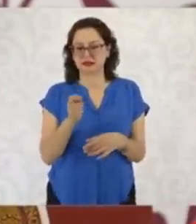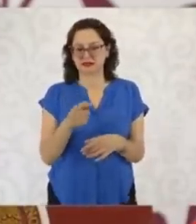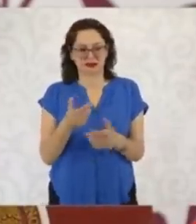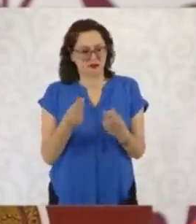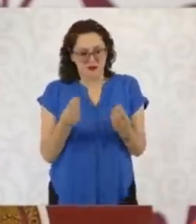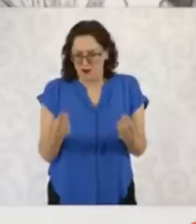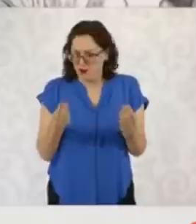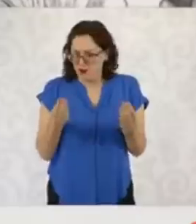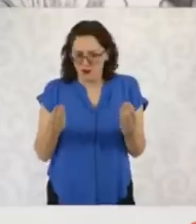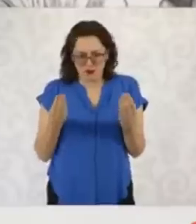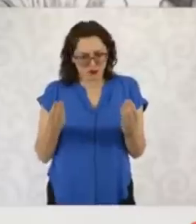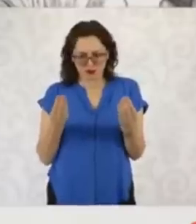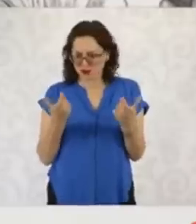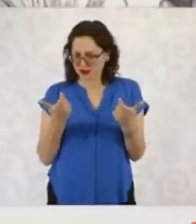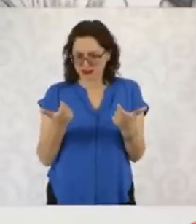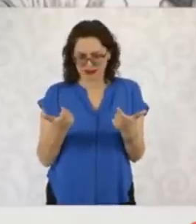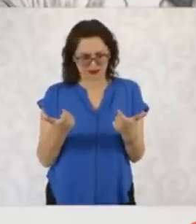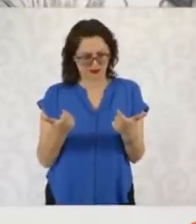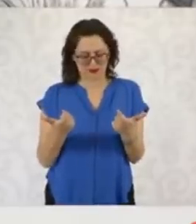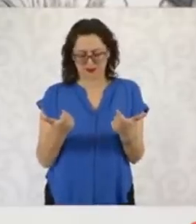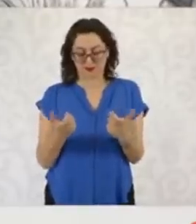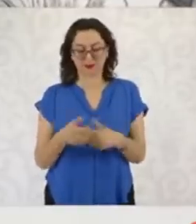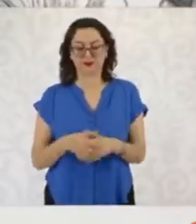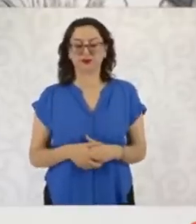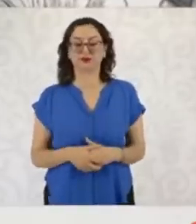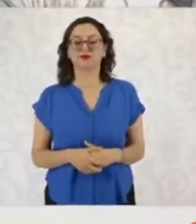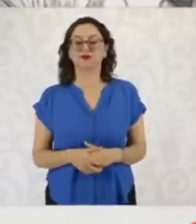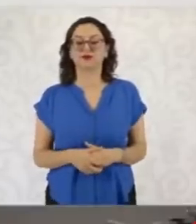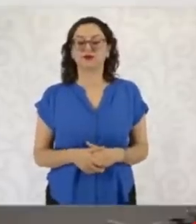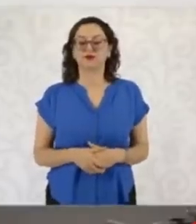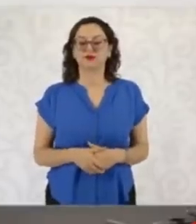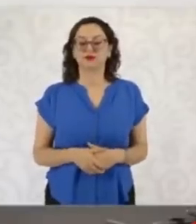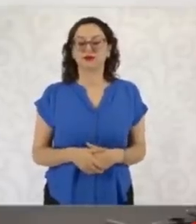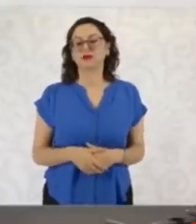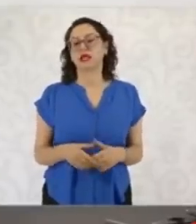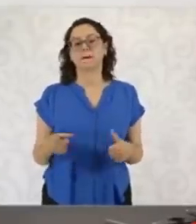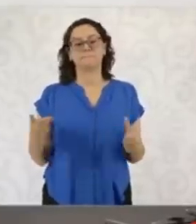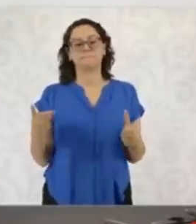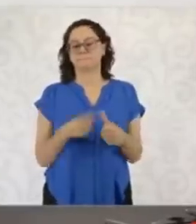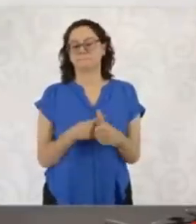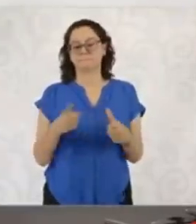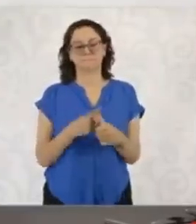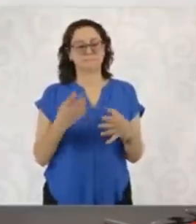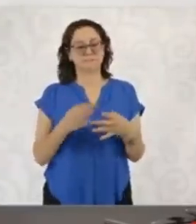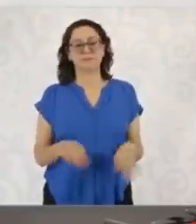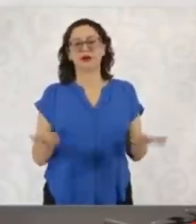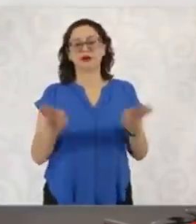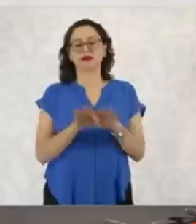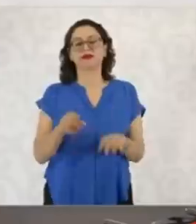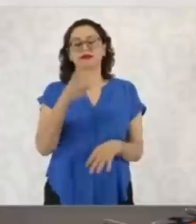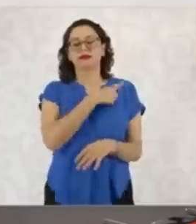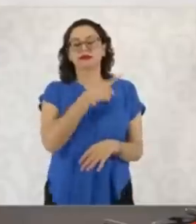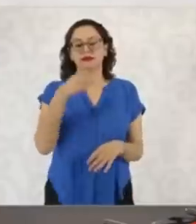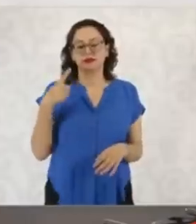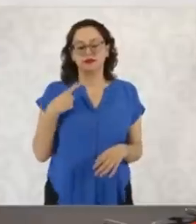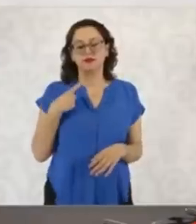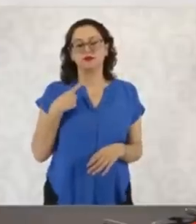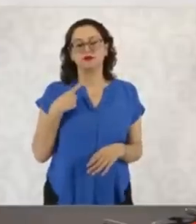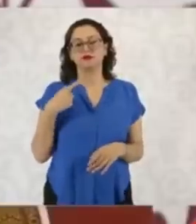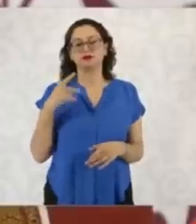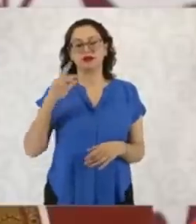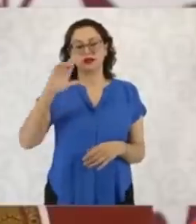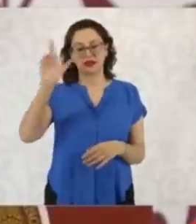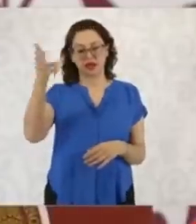grandes de dinero. Lo primero que tenemos que hacer es